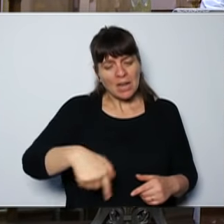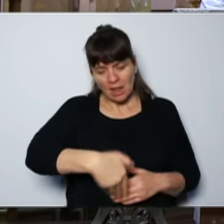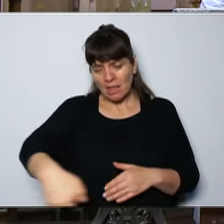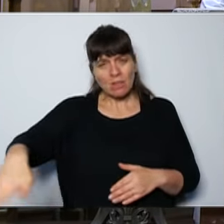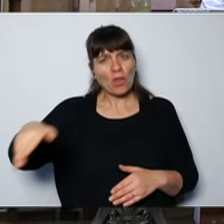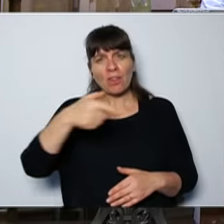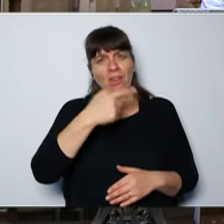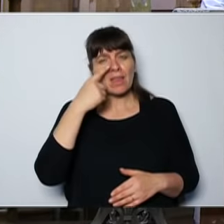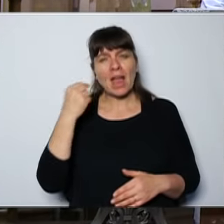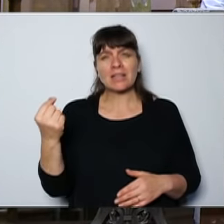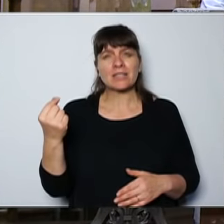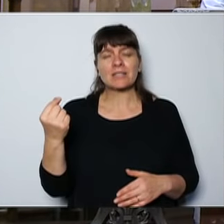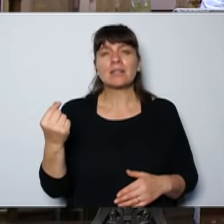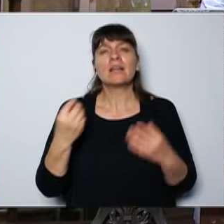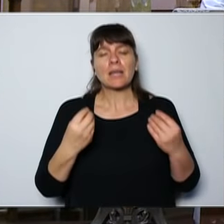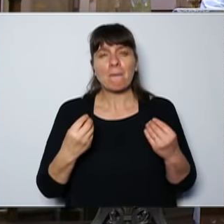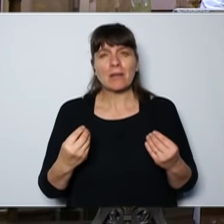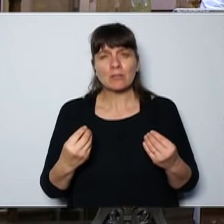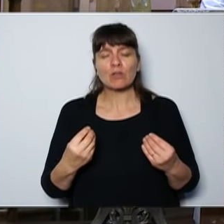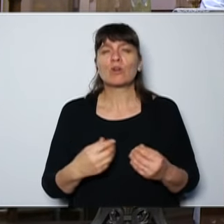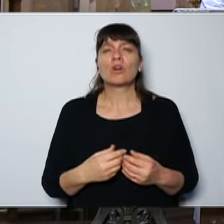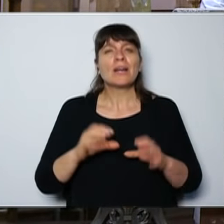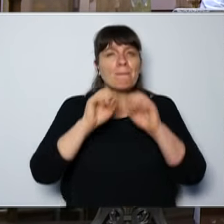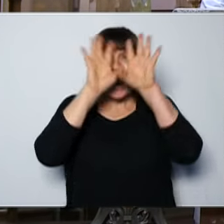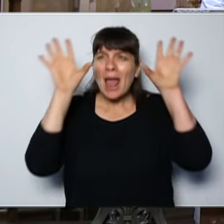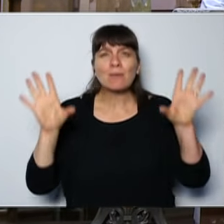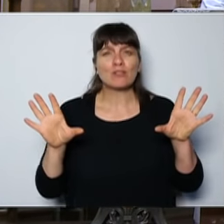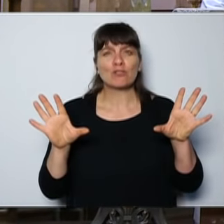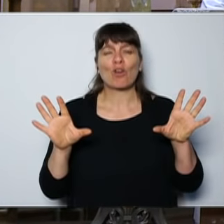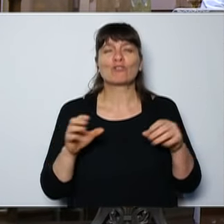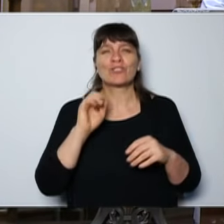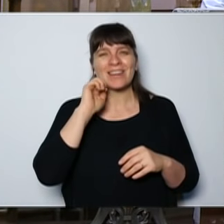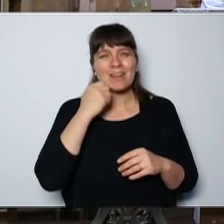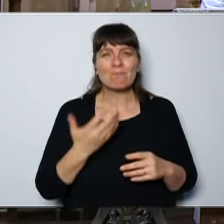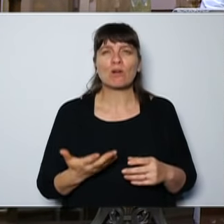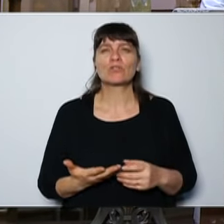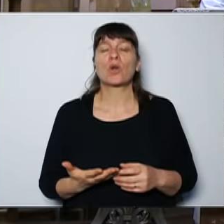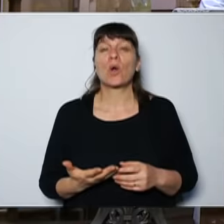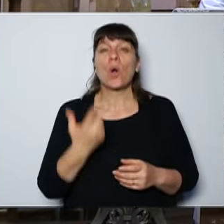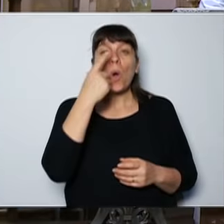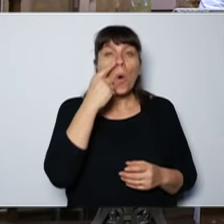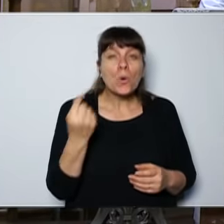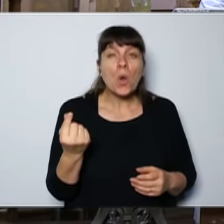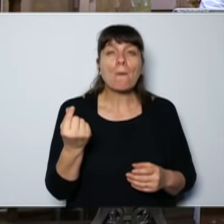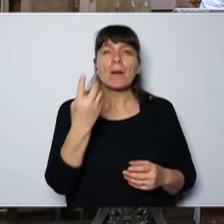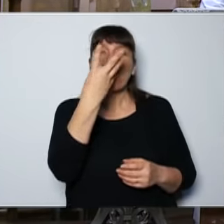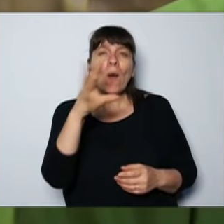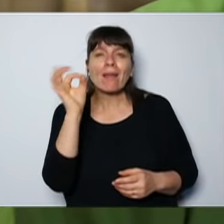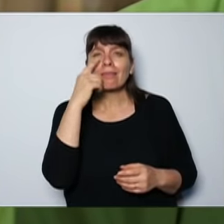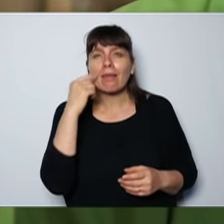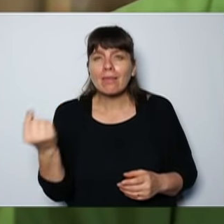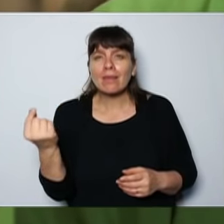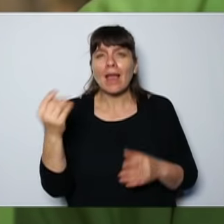días de algo que ocurrió que es realmente maravilloso. Un hombre 40